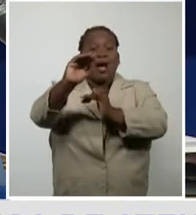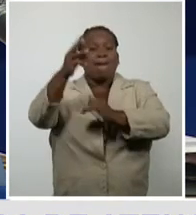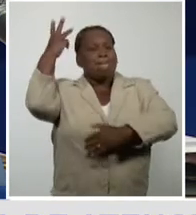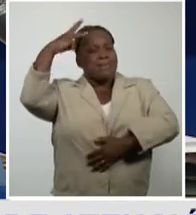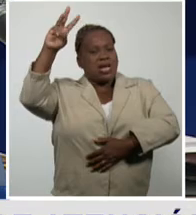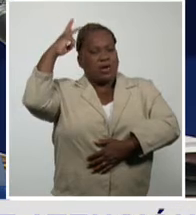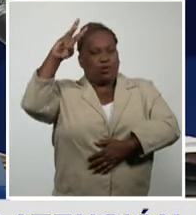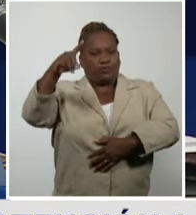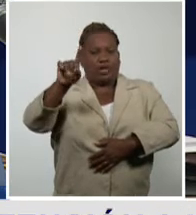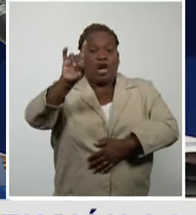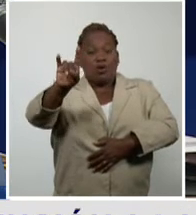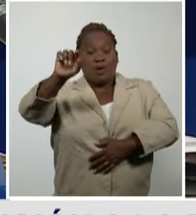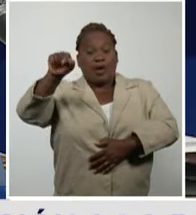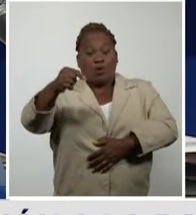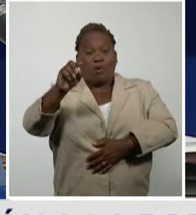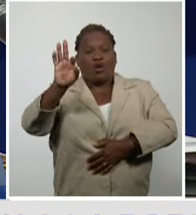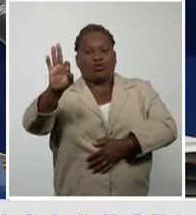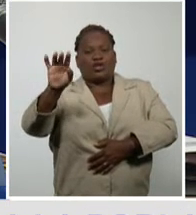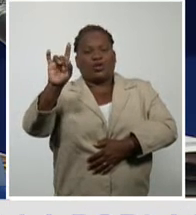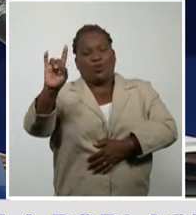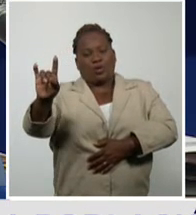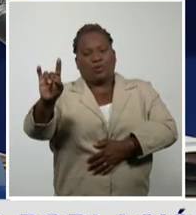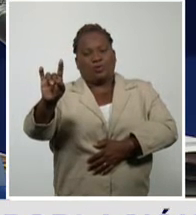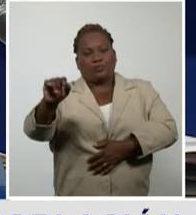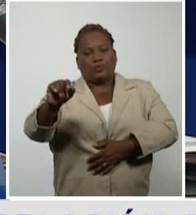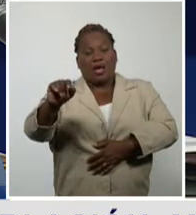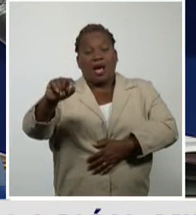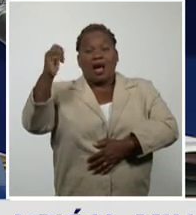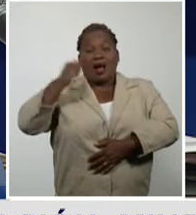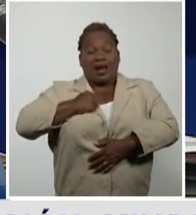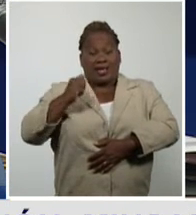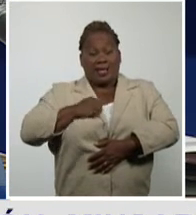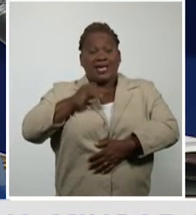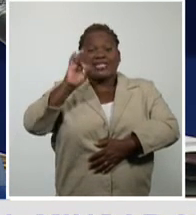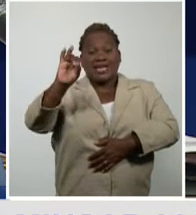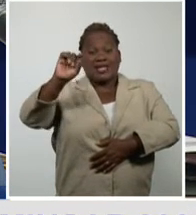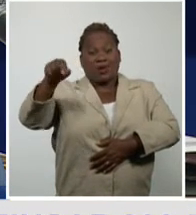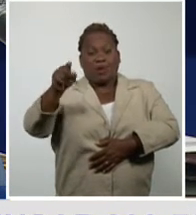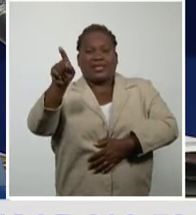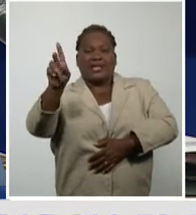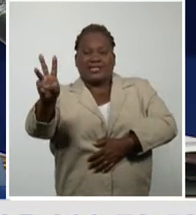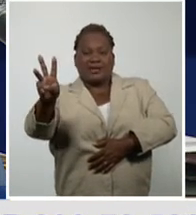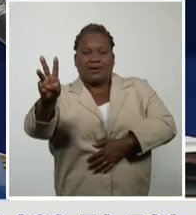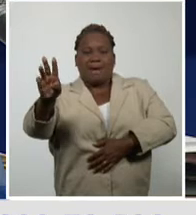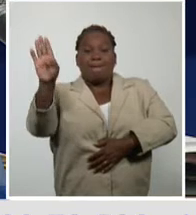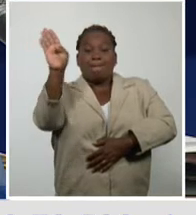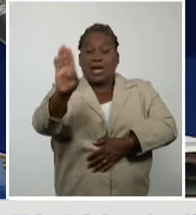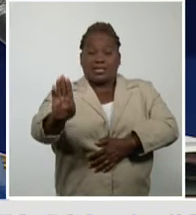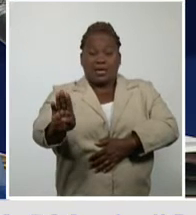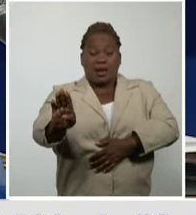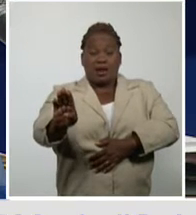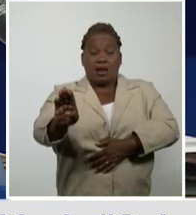con 9,84, Canadá con 7,13, Brasil